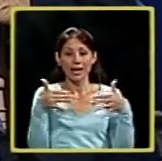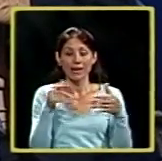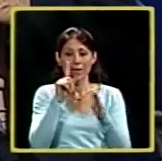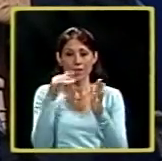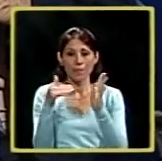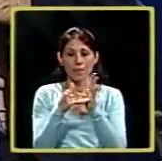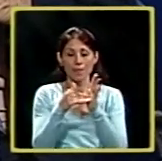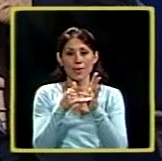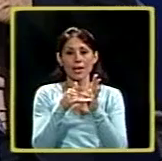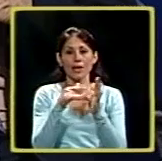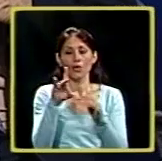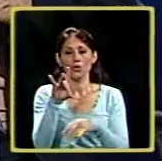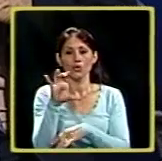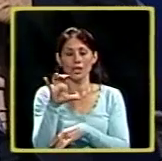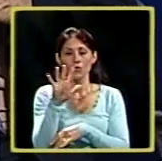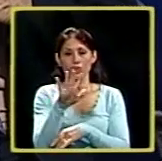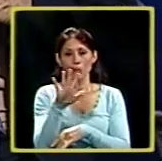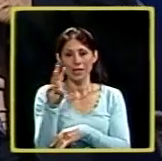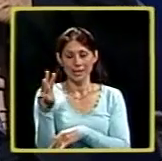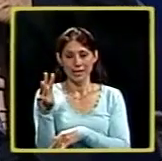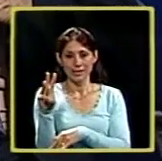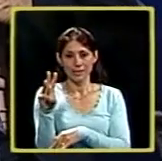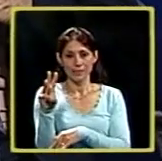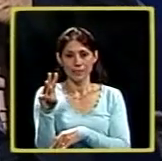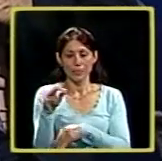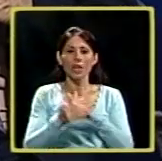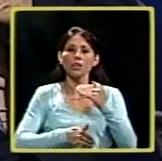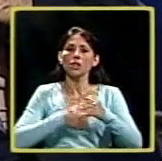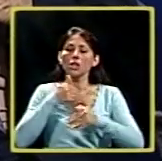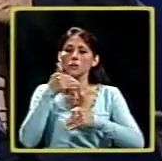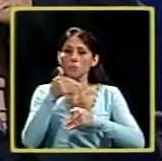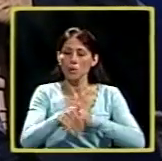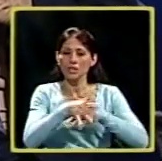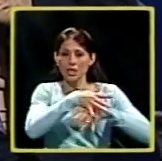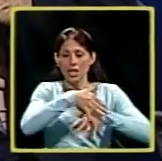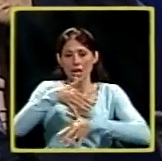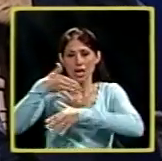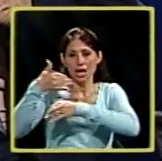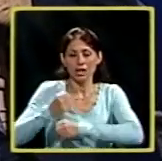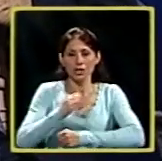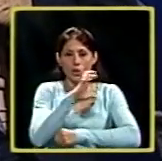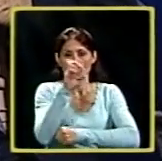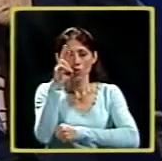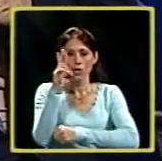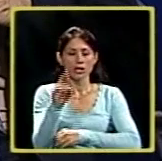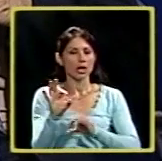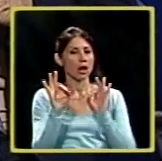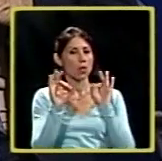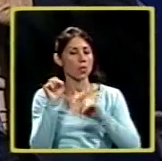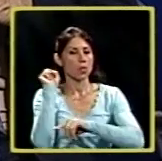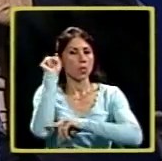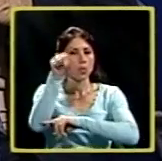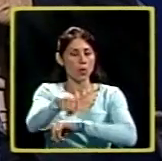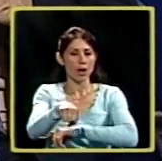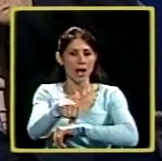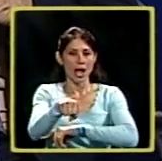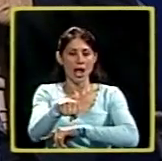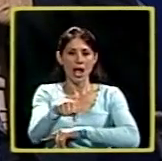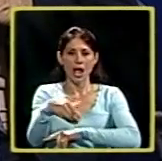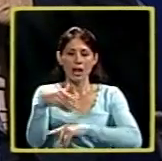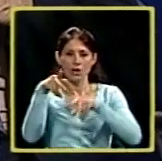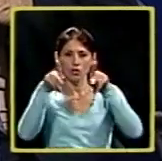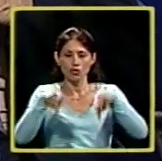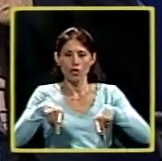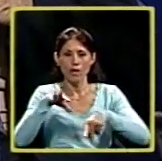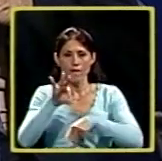56. Después de las batallas exitosas del ejército de Costa Rica contra los filibusteros, la